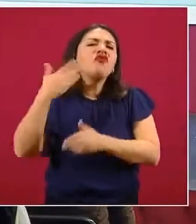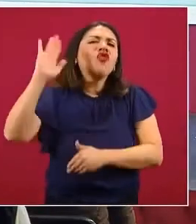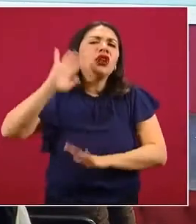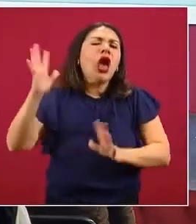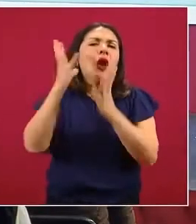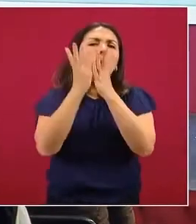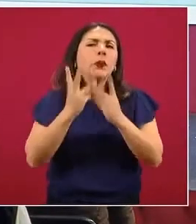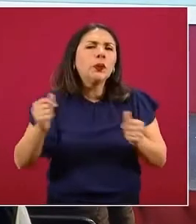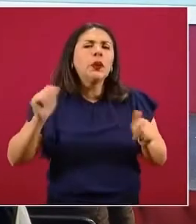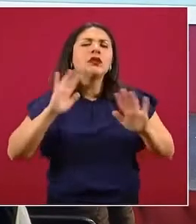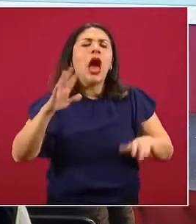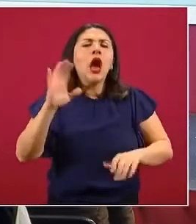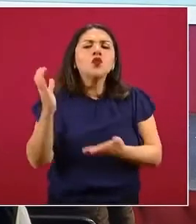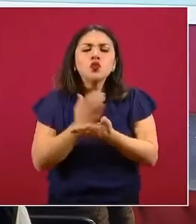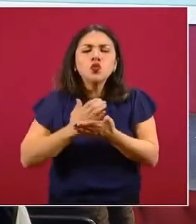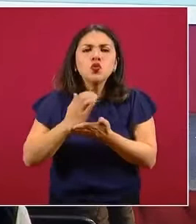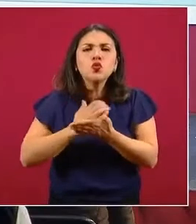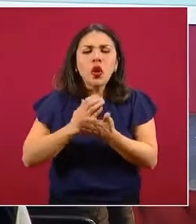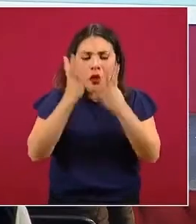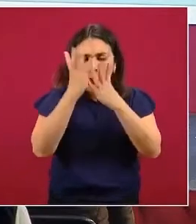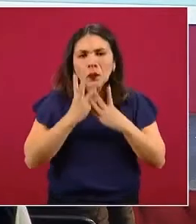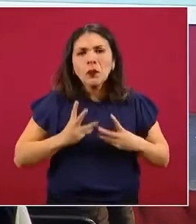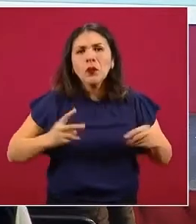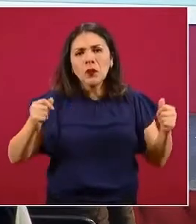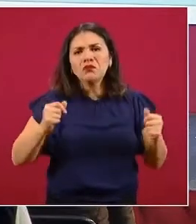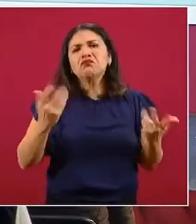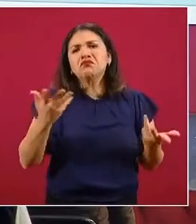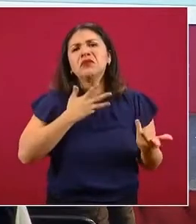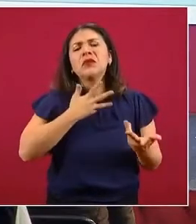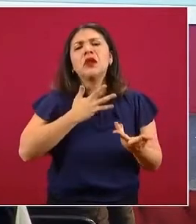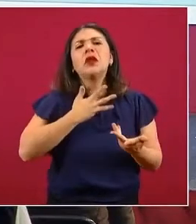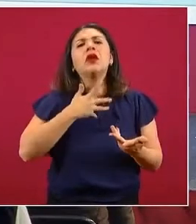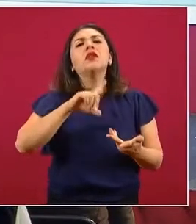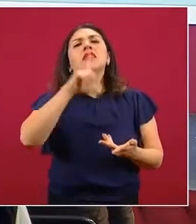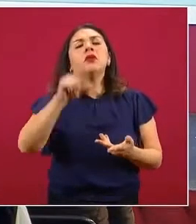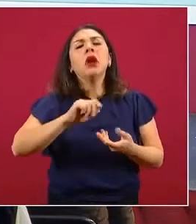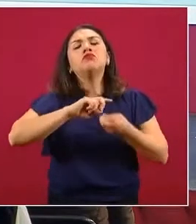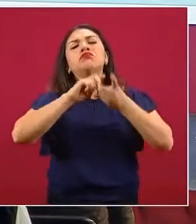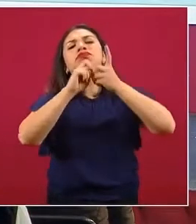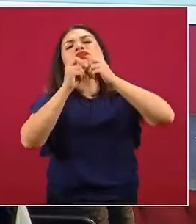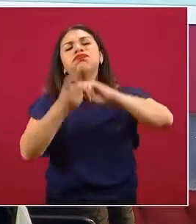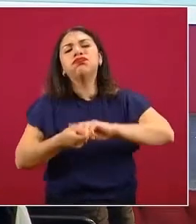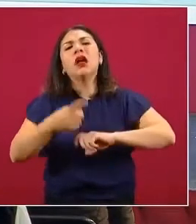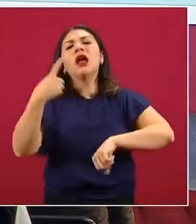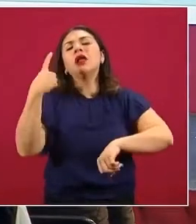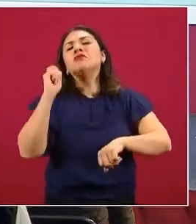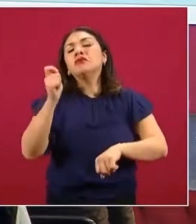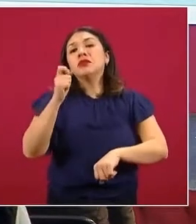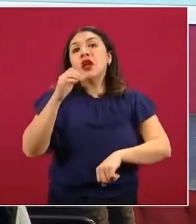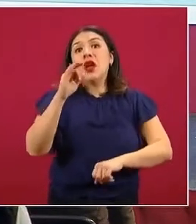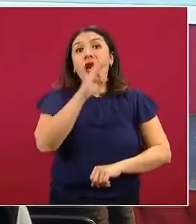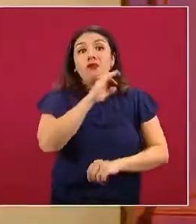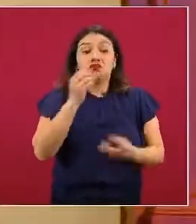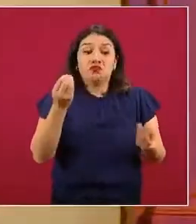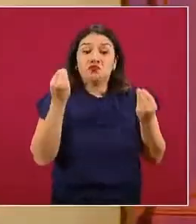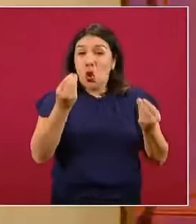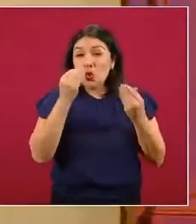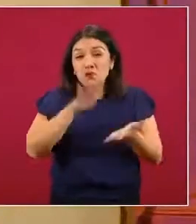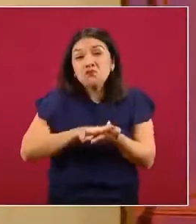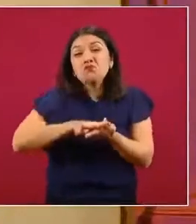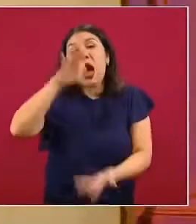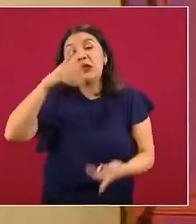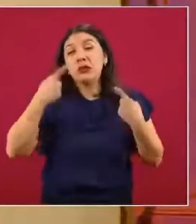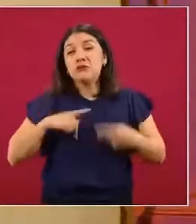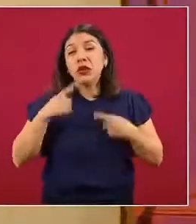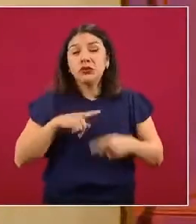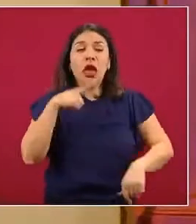una evolución y en su momento lógicamente hubo un desenlace producto de su enfermedad. Felizmente la gran mayoría, como